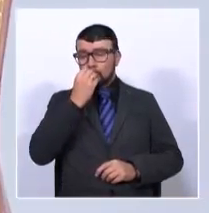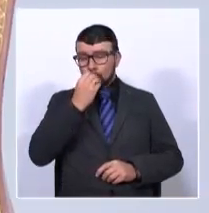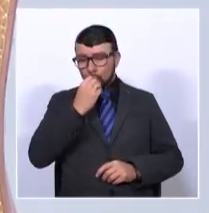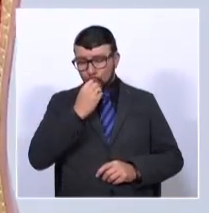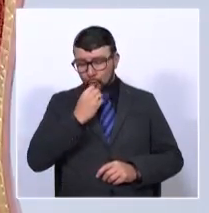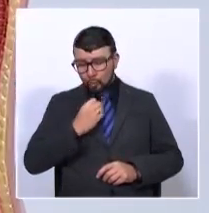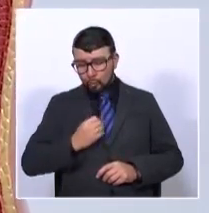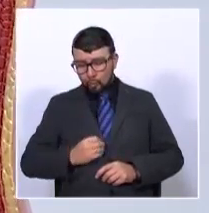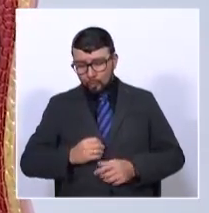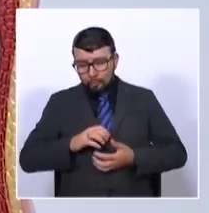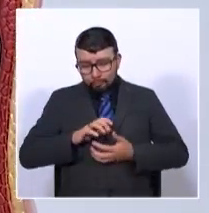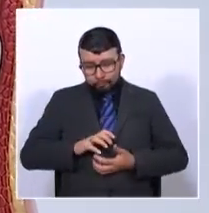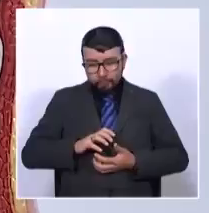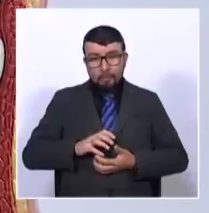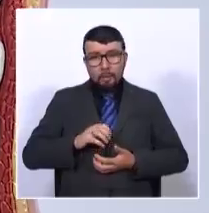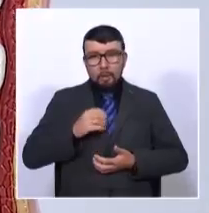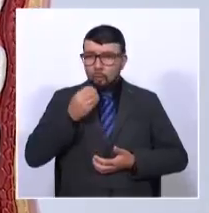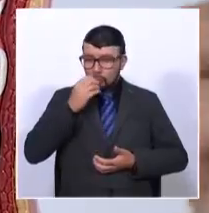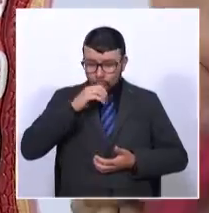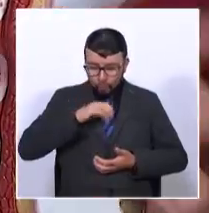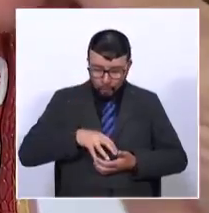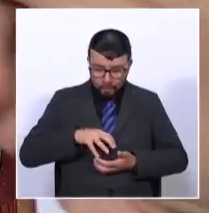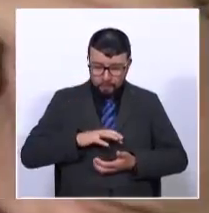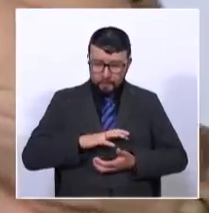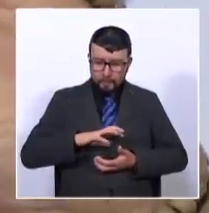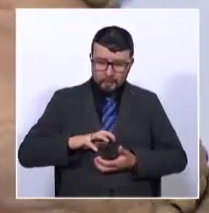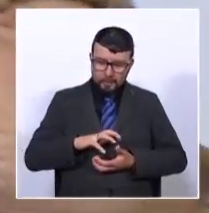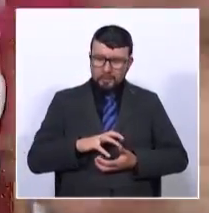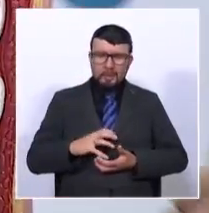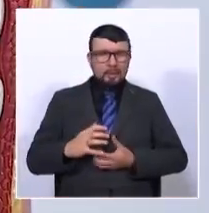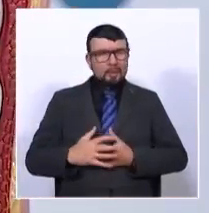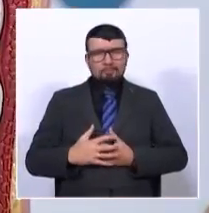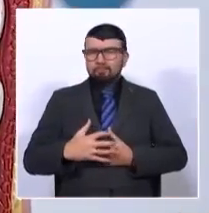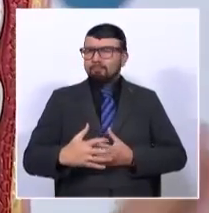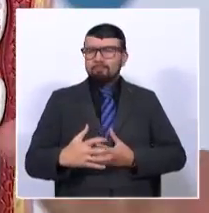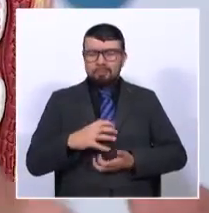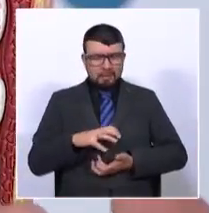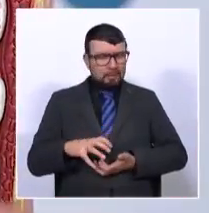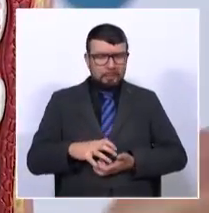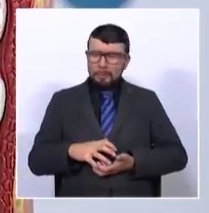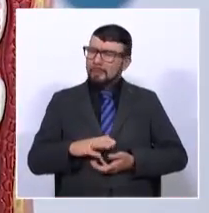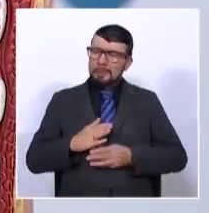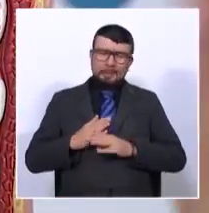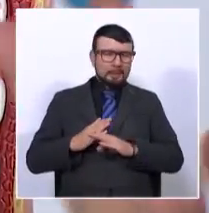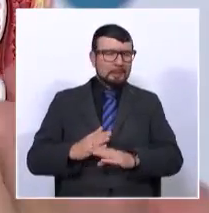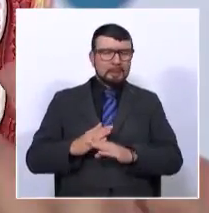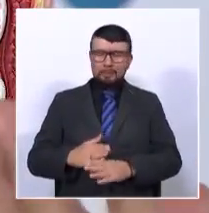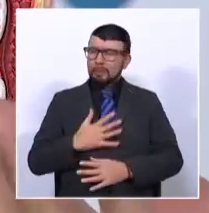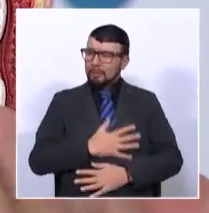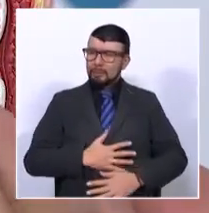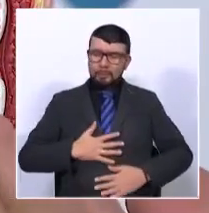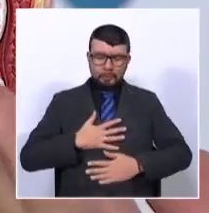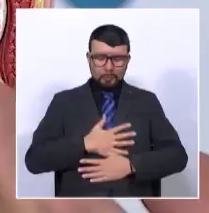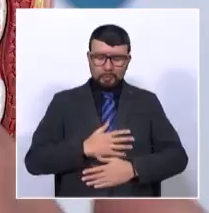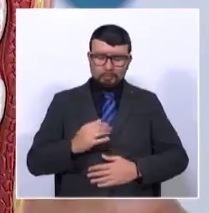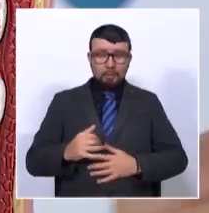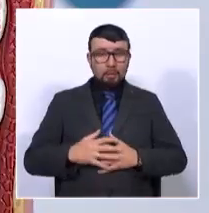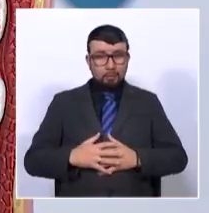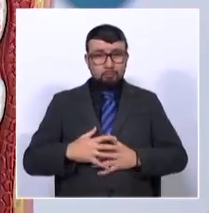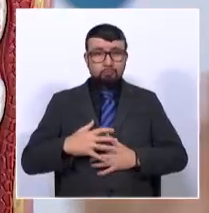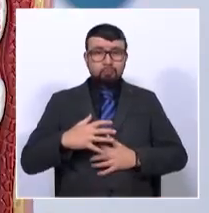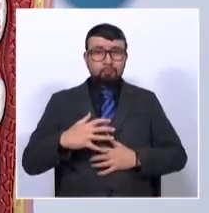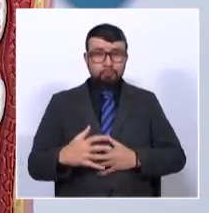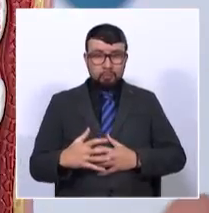inflamada. Y entonces cuando nos llega un alimento, él no la tolera, no la resiste, no tiene cómo, porque hay un proceso